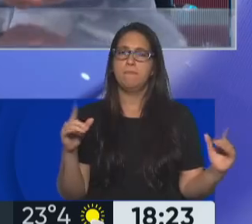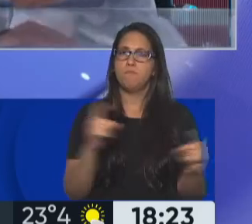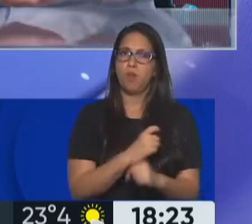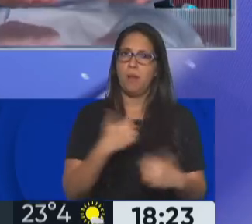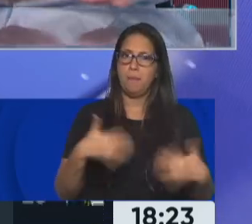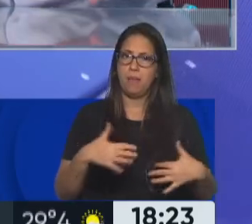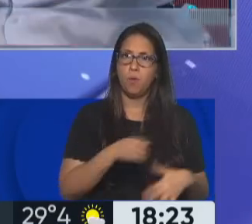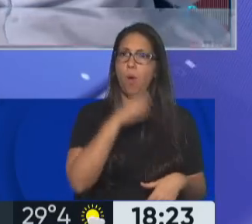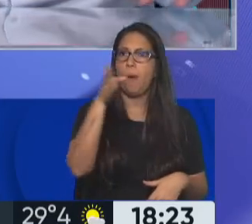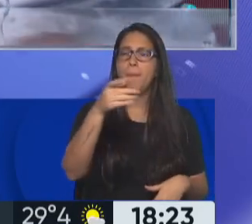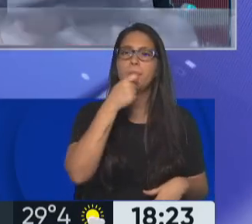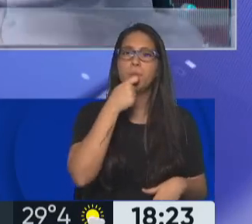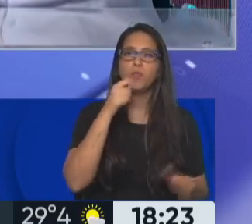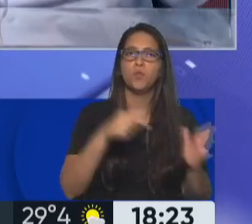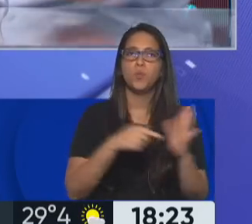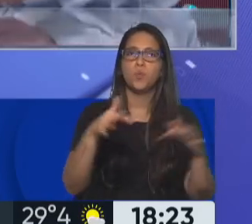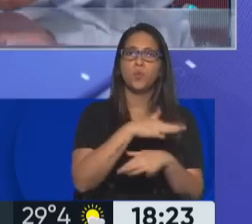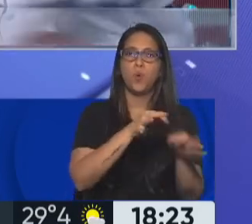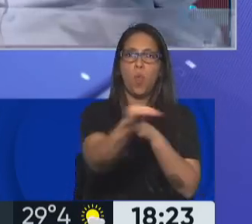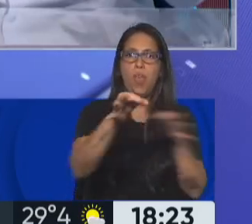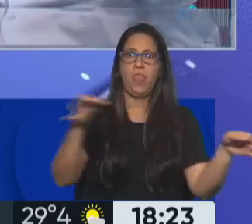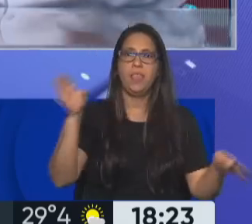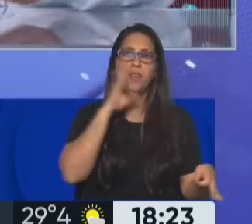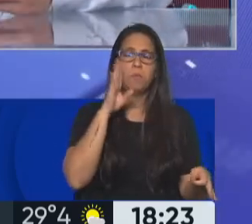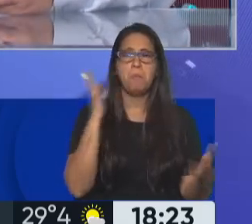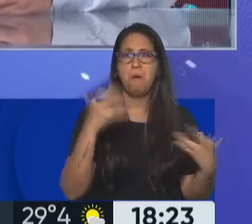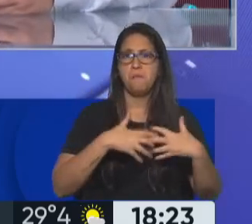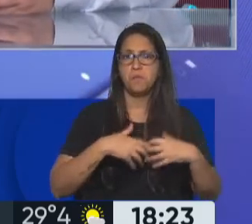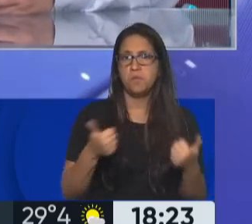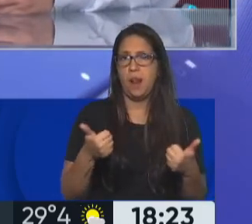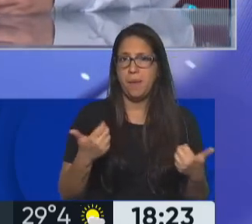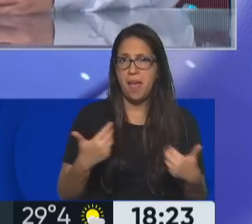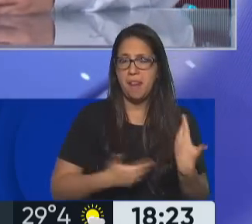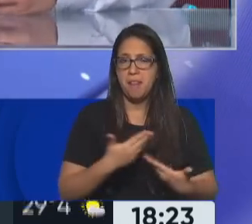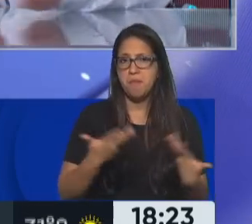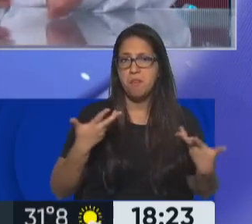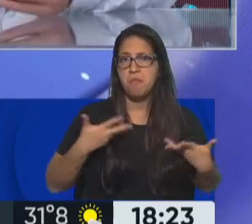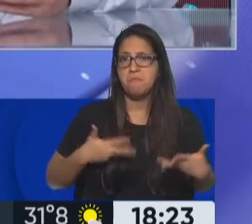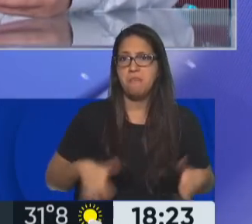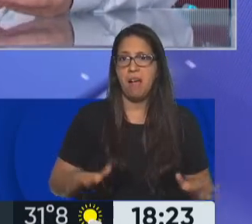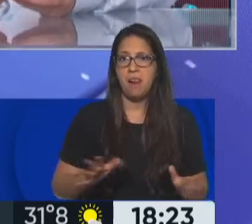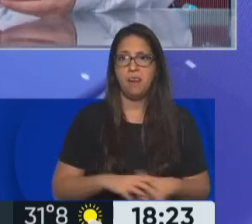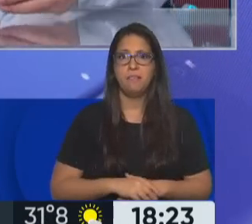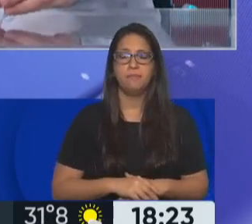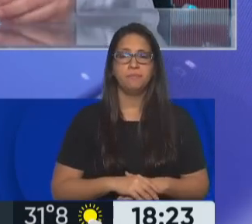uno va a las ciudades estadounidenses y funcionan razonablemente bien, ¿no? Por lo menos cuánto estuve.